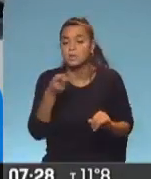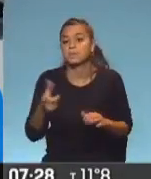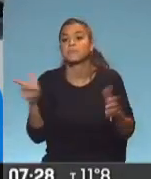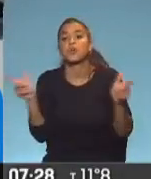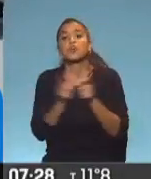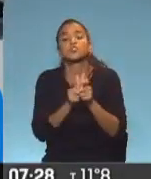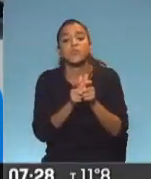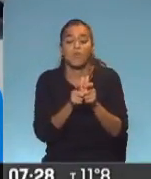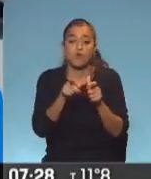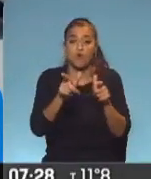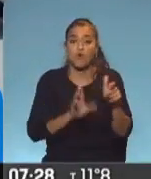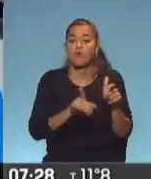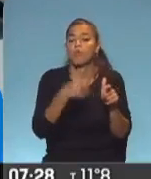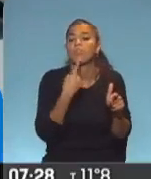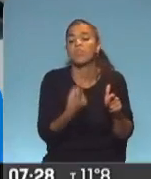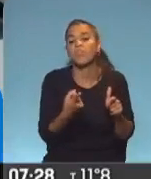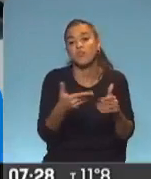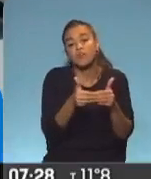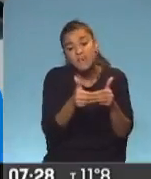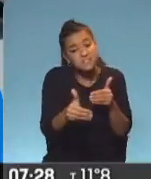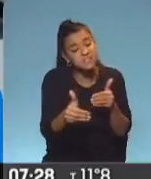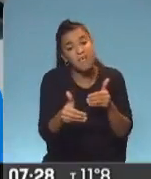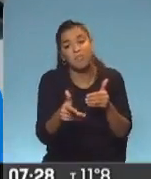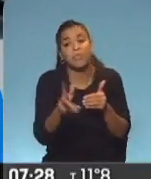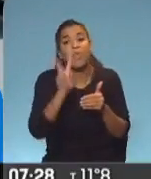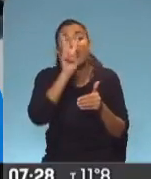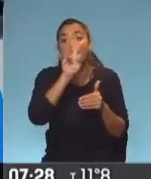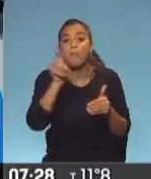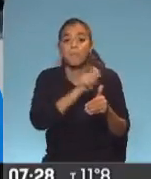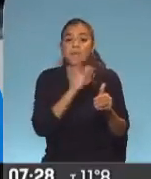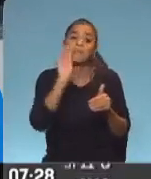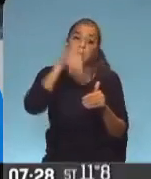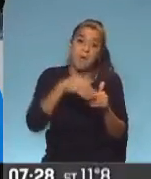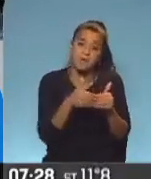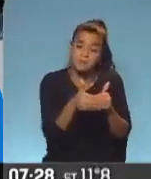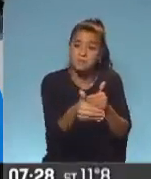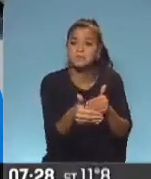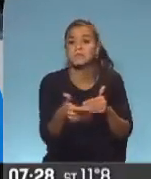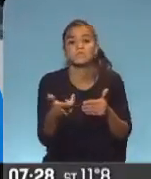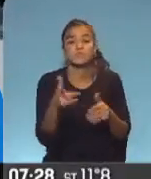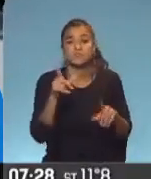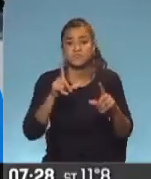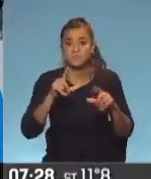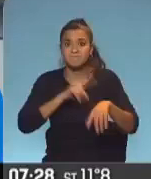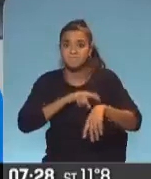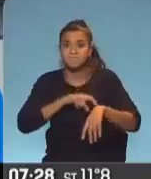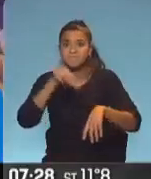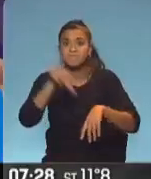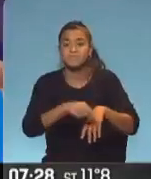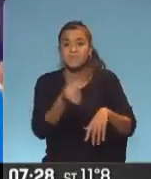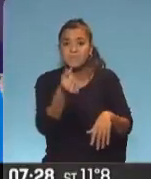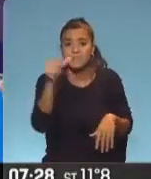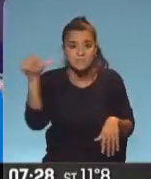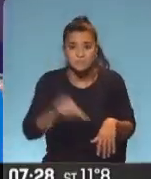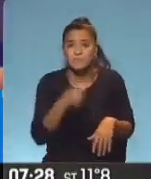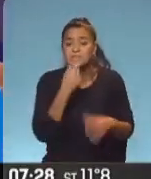de la Magistratura se va a extender por lo menos durante 2 meses más, los números no le cierran. ¿Esto quiere decir que si sigue